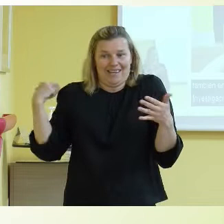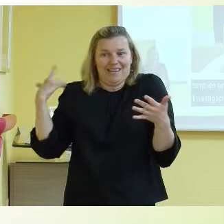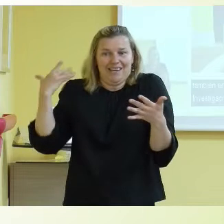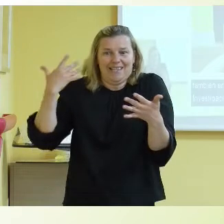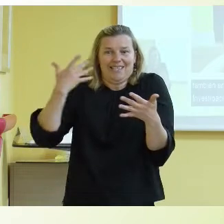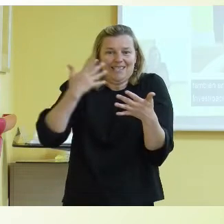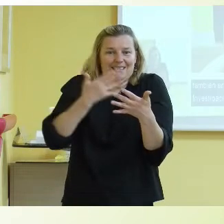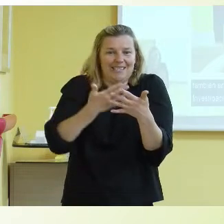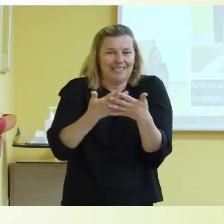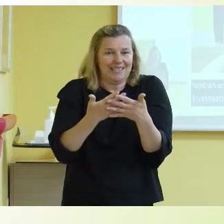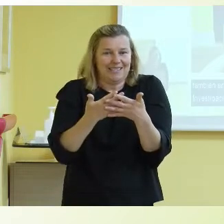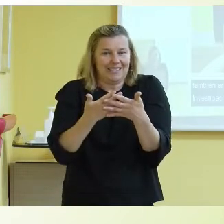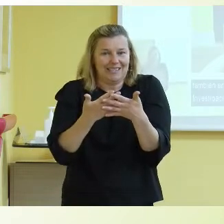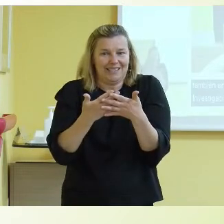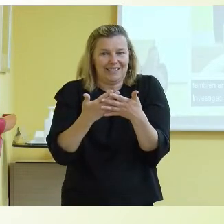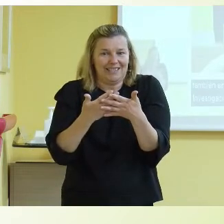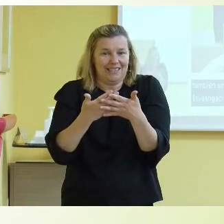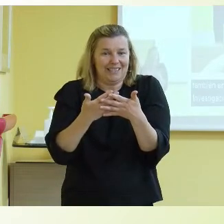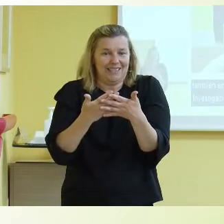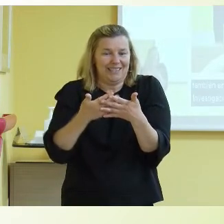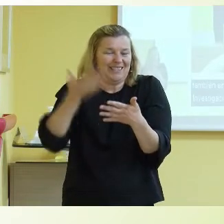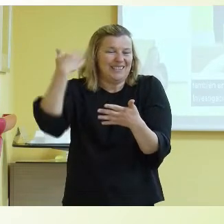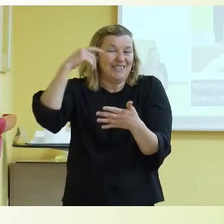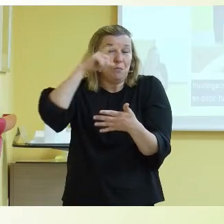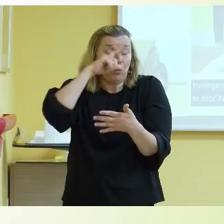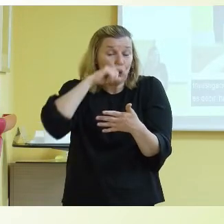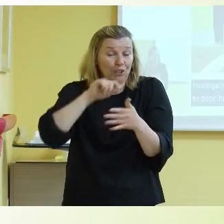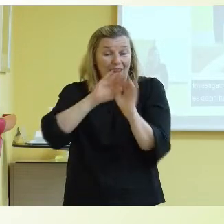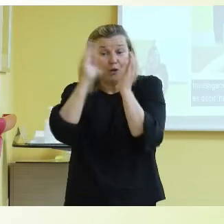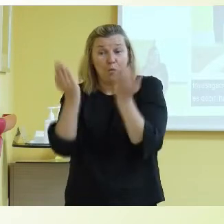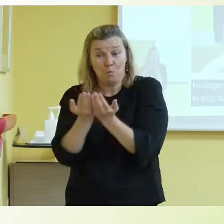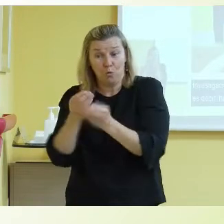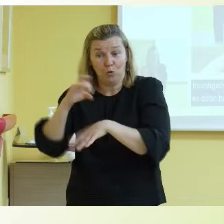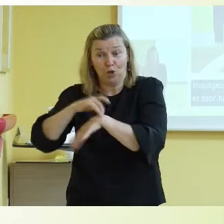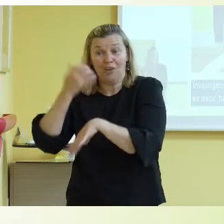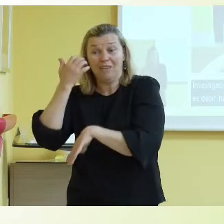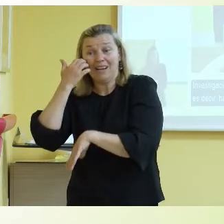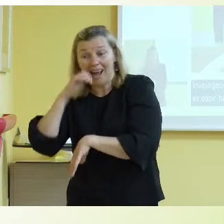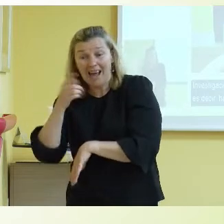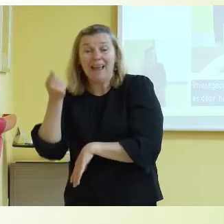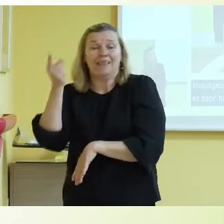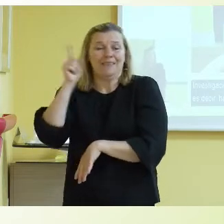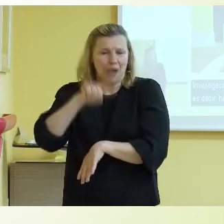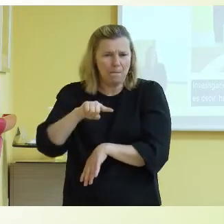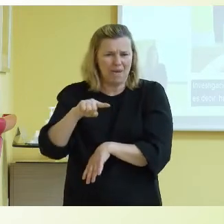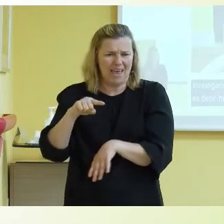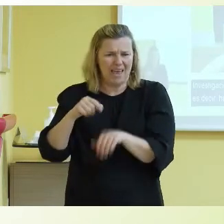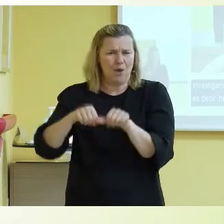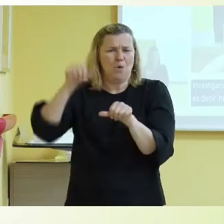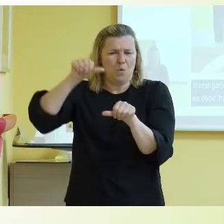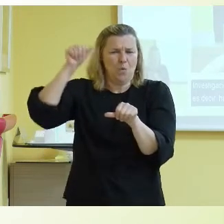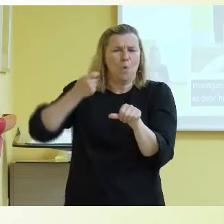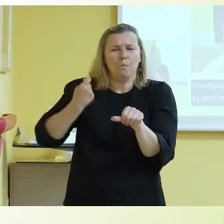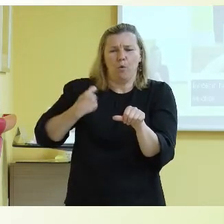está unida desde hace muchos años al mundo de las enfermedades raras, sino que también tiene un pasado